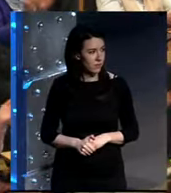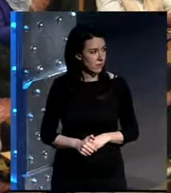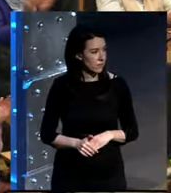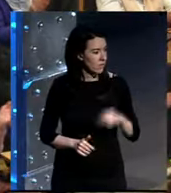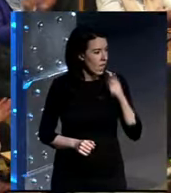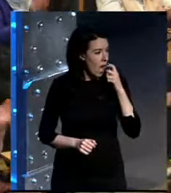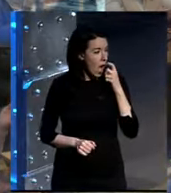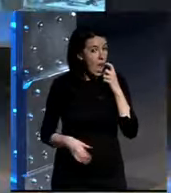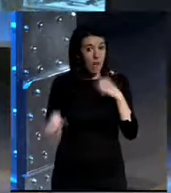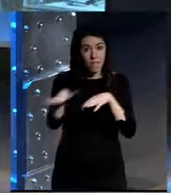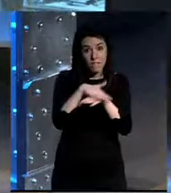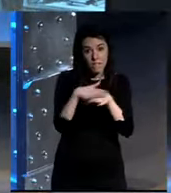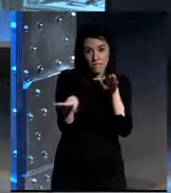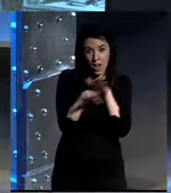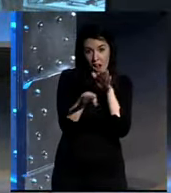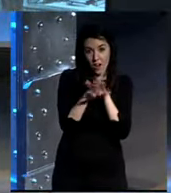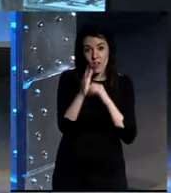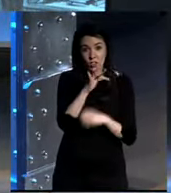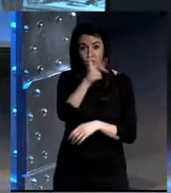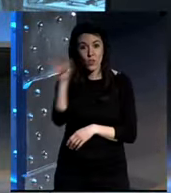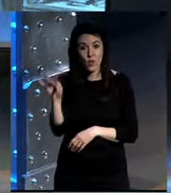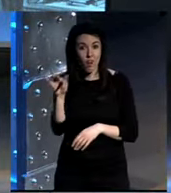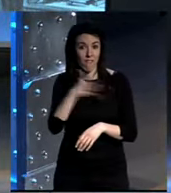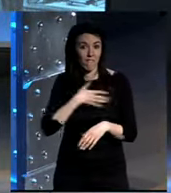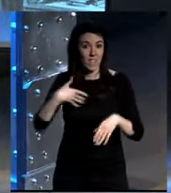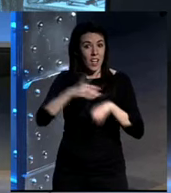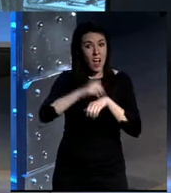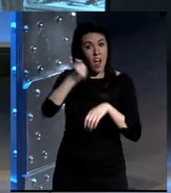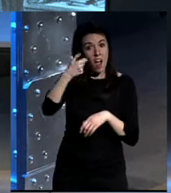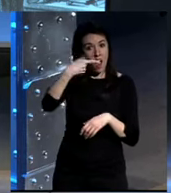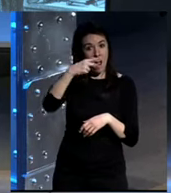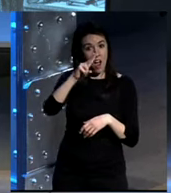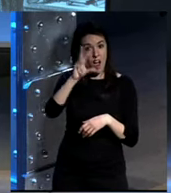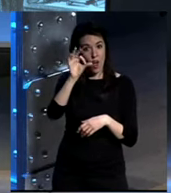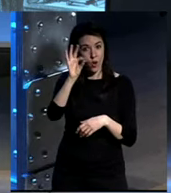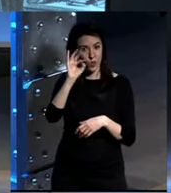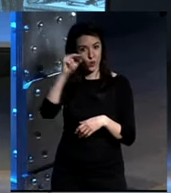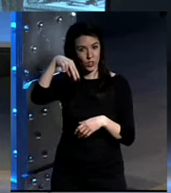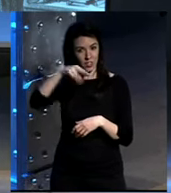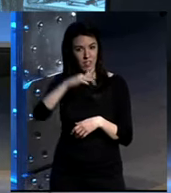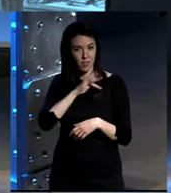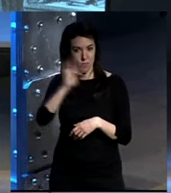Perdón. Continúa ahora nuestro querido Agustín Sánchez Miñana.